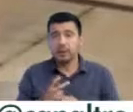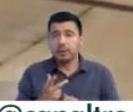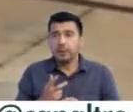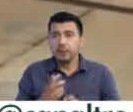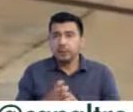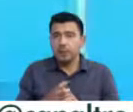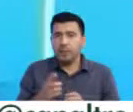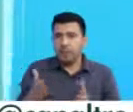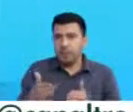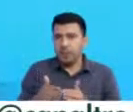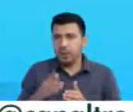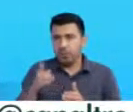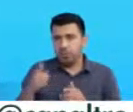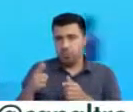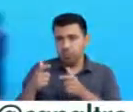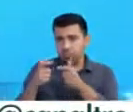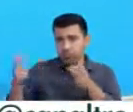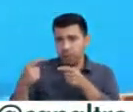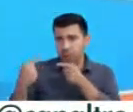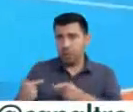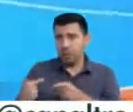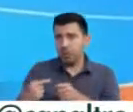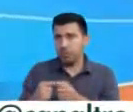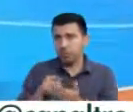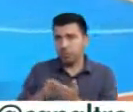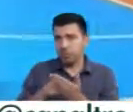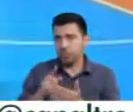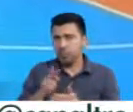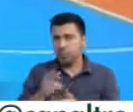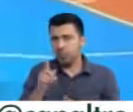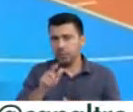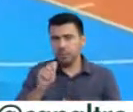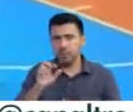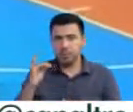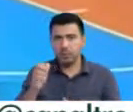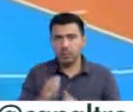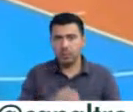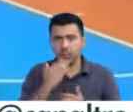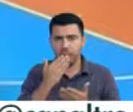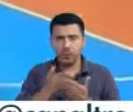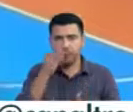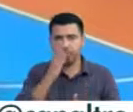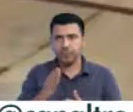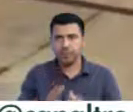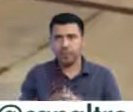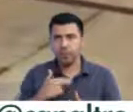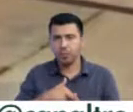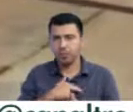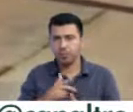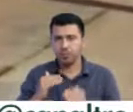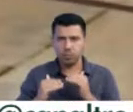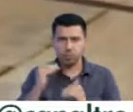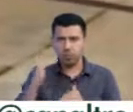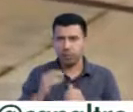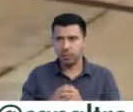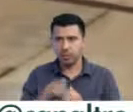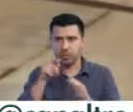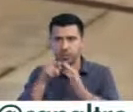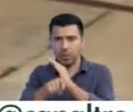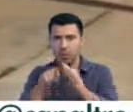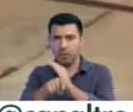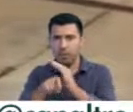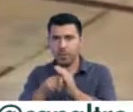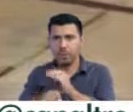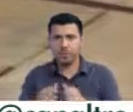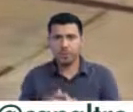enfrentar a un gran rival, como siempre lo ha demostrado Saeta. Bueno, gracias a Dios pudimos anotar varios goles y